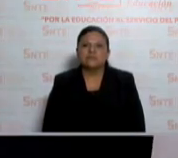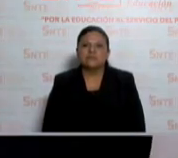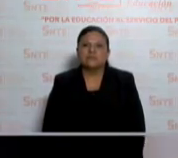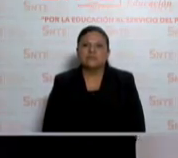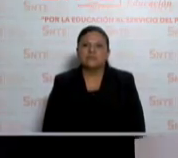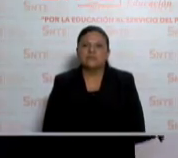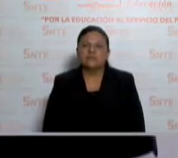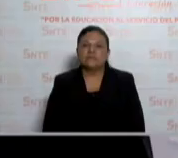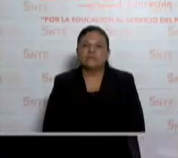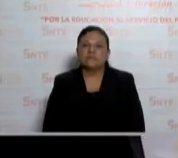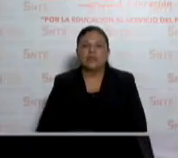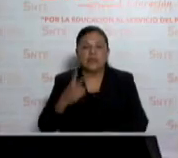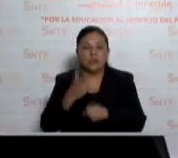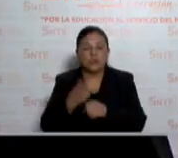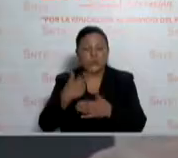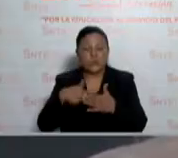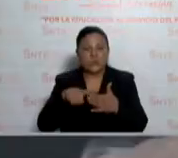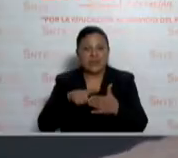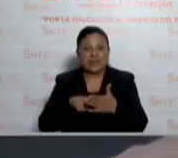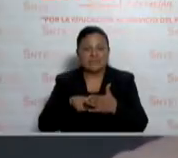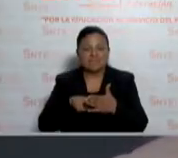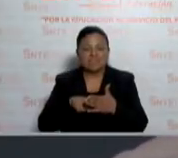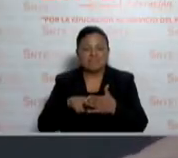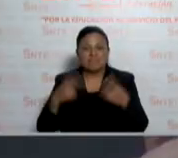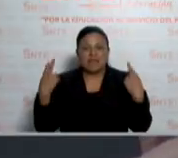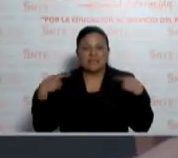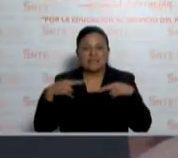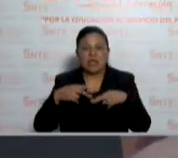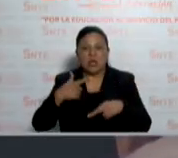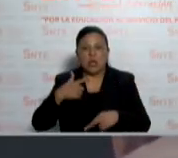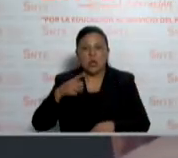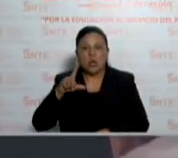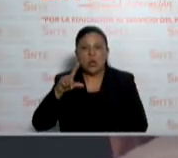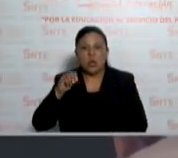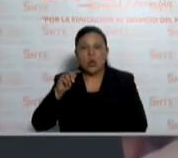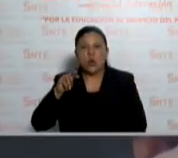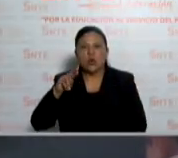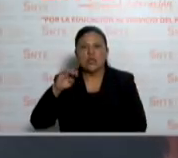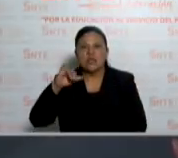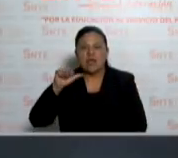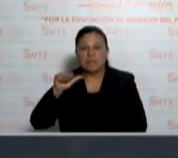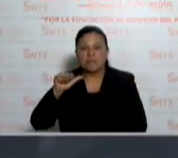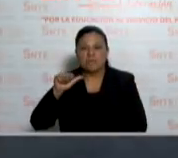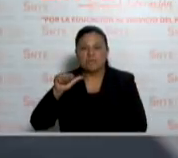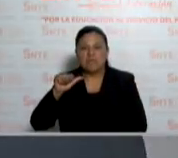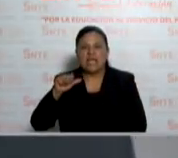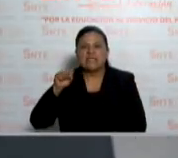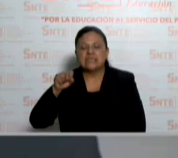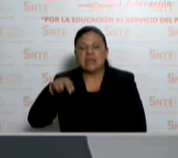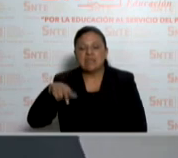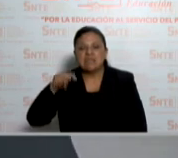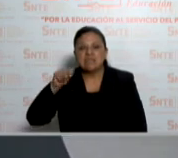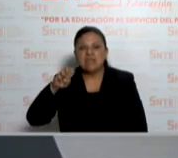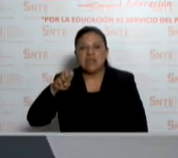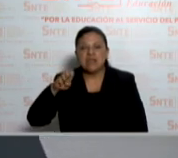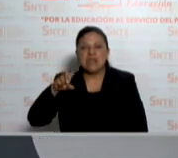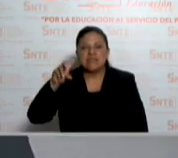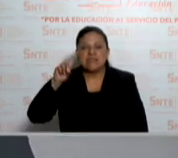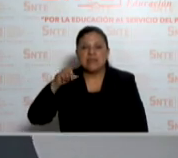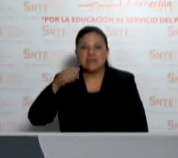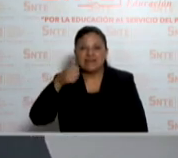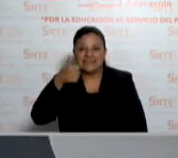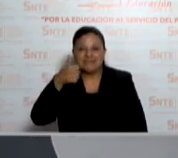Segundo lugar, profesora Gloria Salazar Bureos, sección 36 del Estado